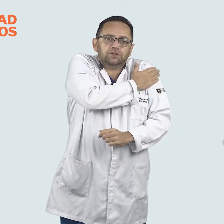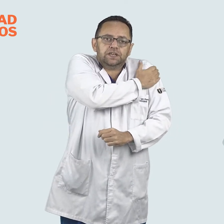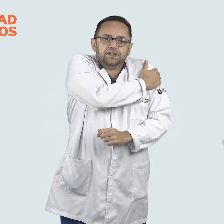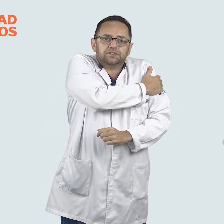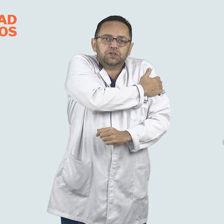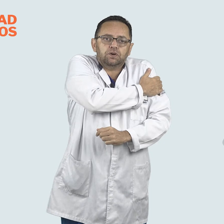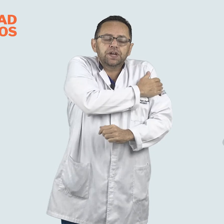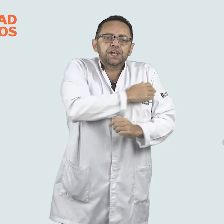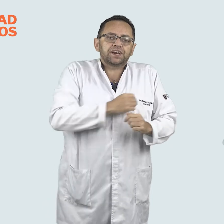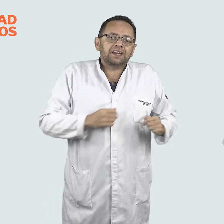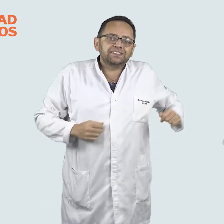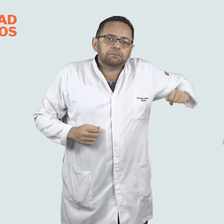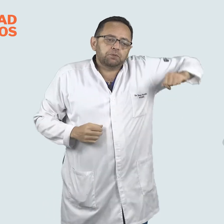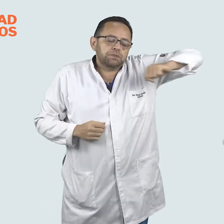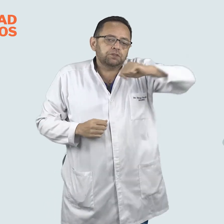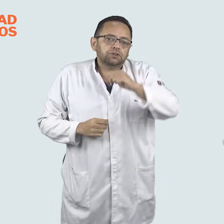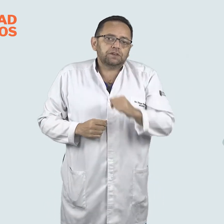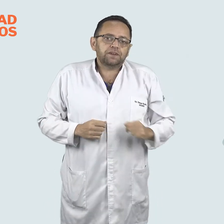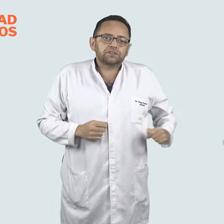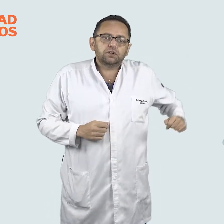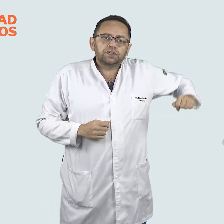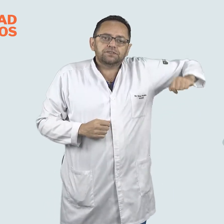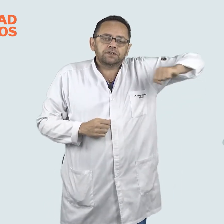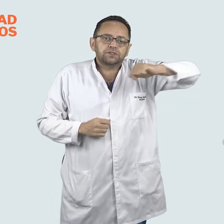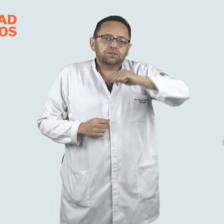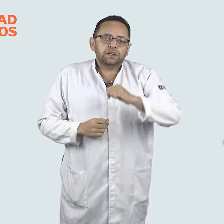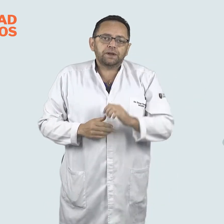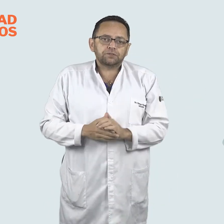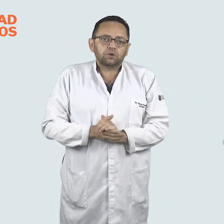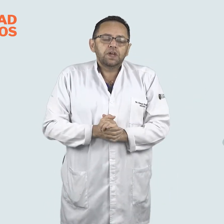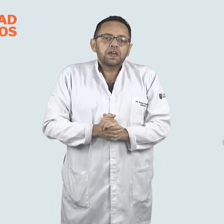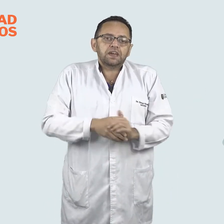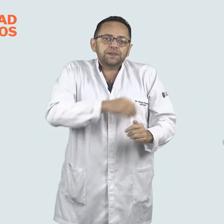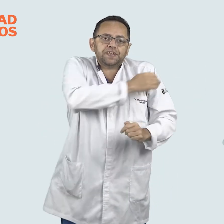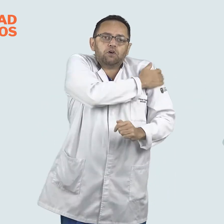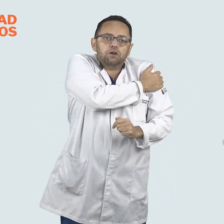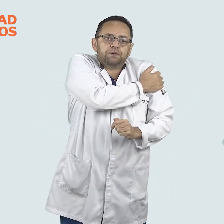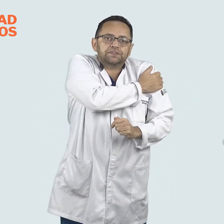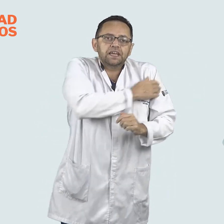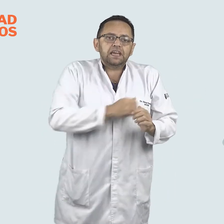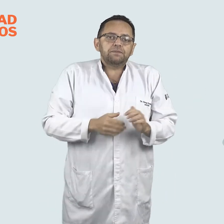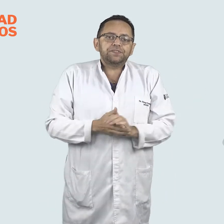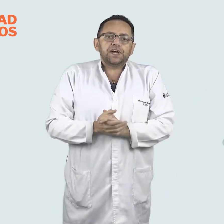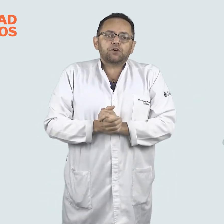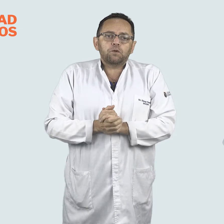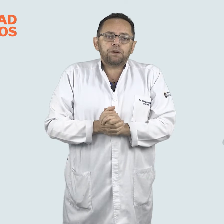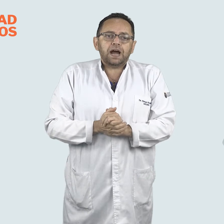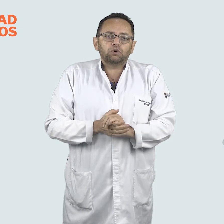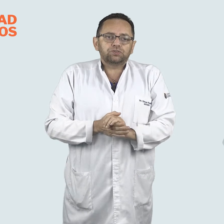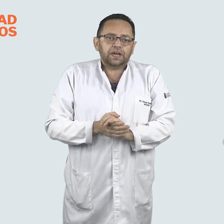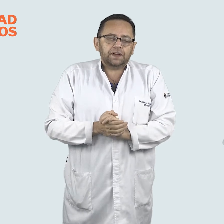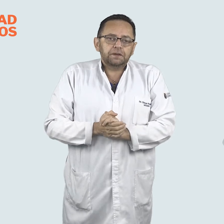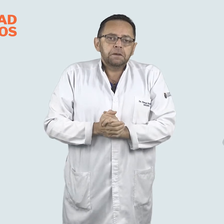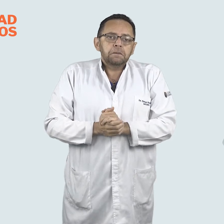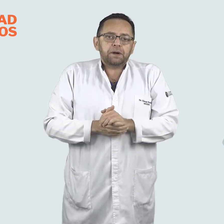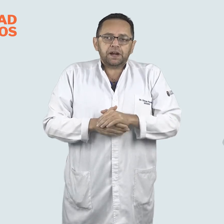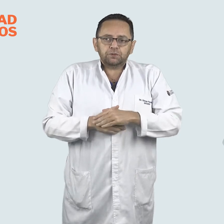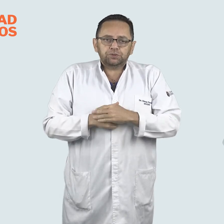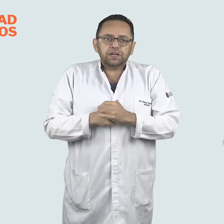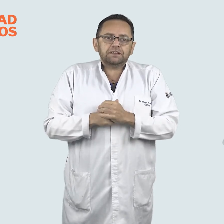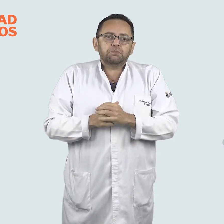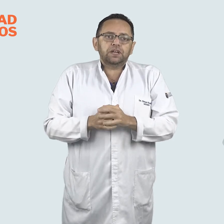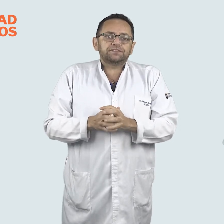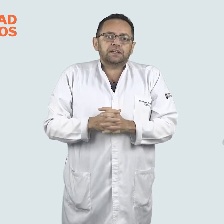en el sitio de la inyección. Realiza movimientos de flexión y extensión del brazo. Evita golpes, evita ropa ajustada.